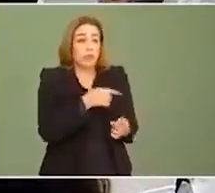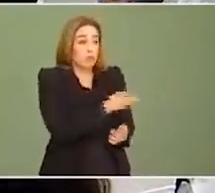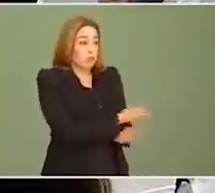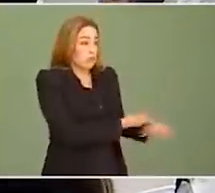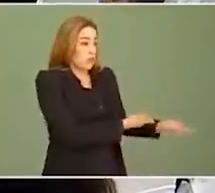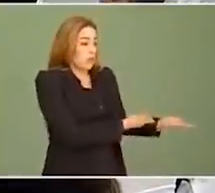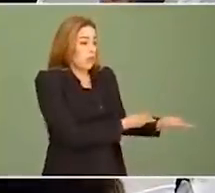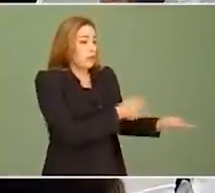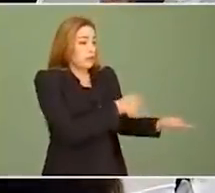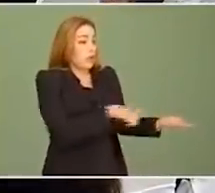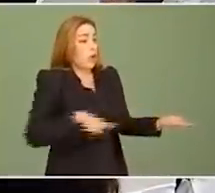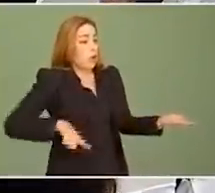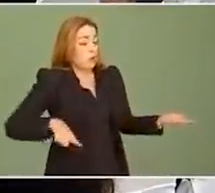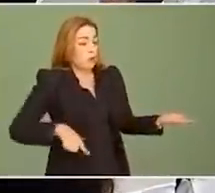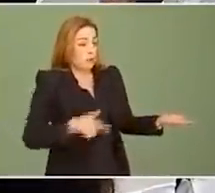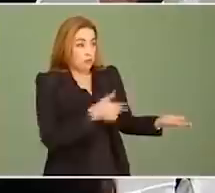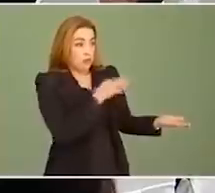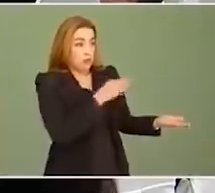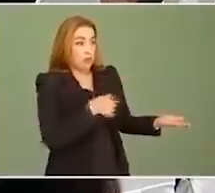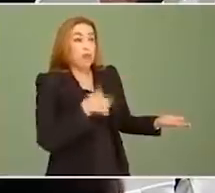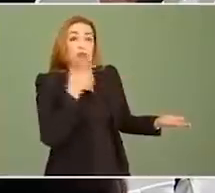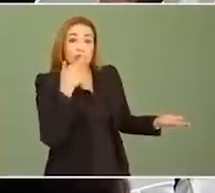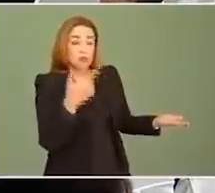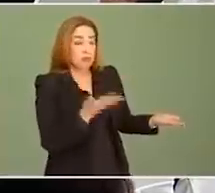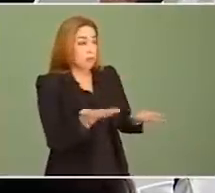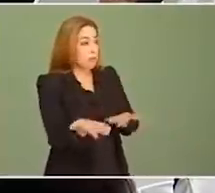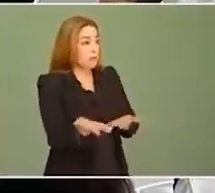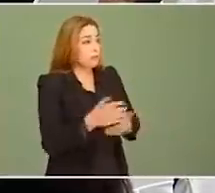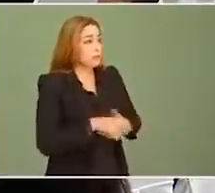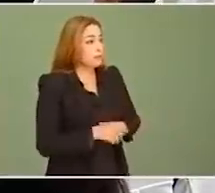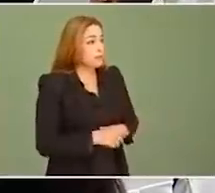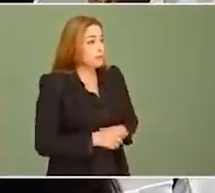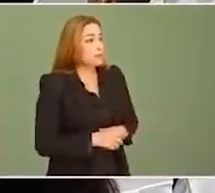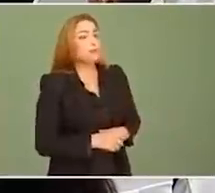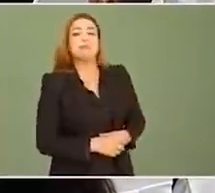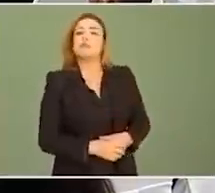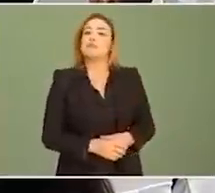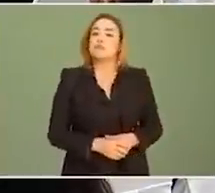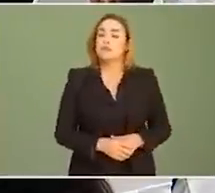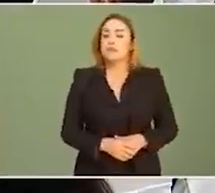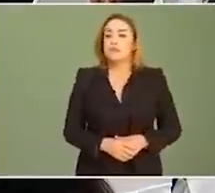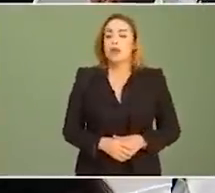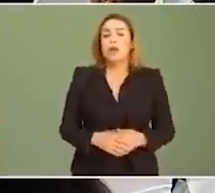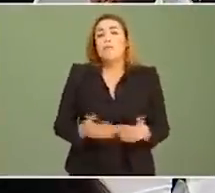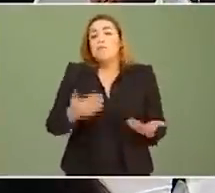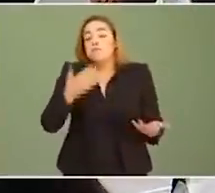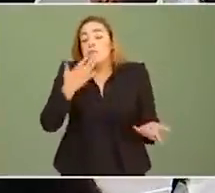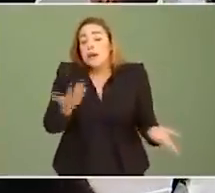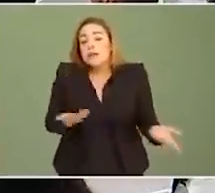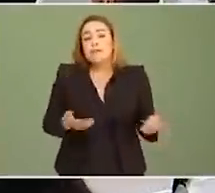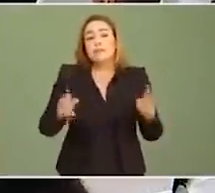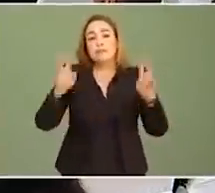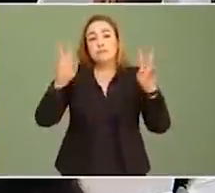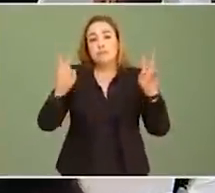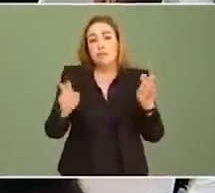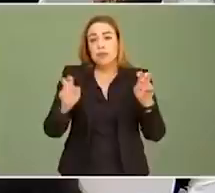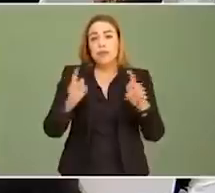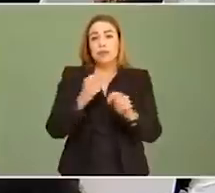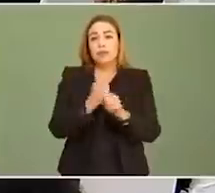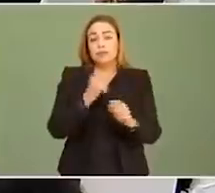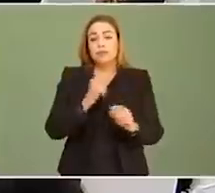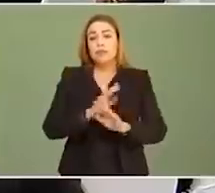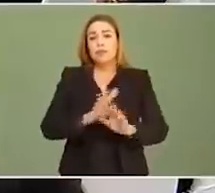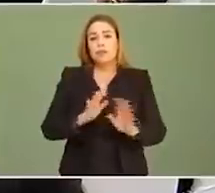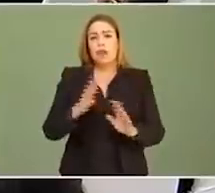gracias presidente es la le-30 chanza y descanso presidente en el tema del transporte ya tiene instrucciones manuel